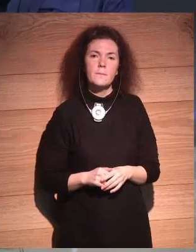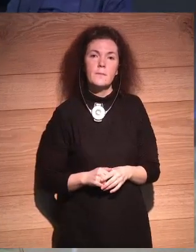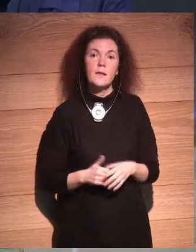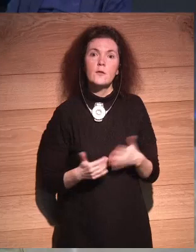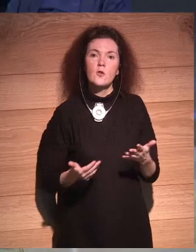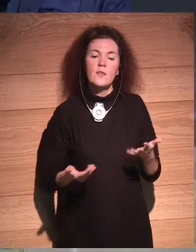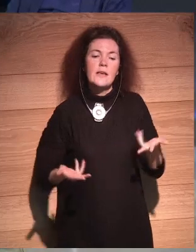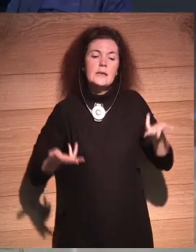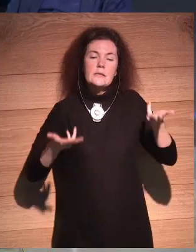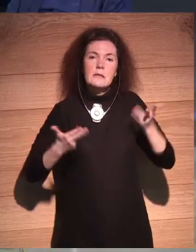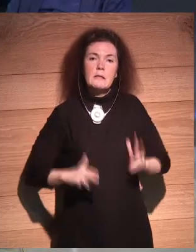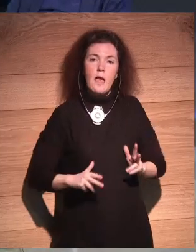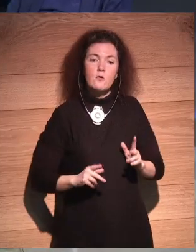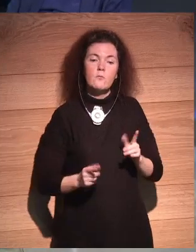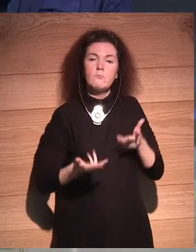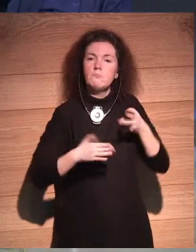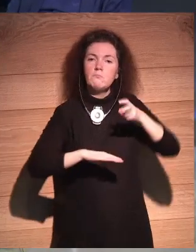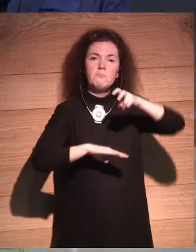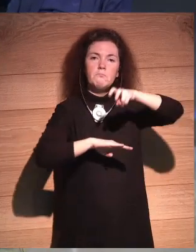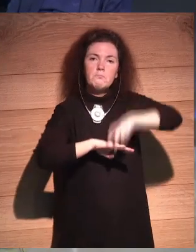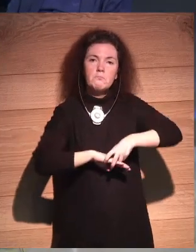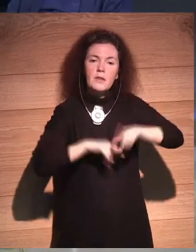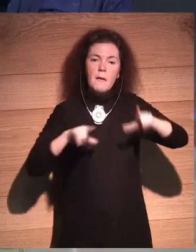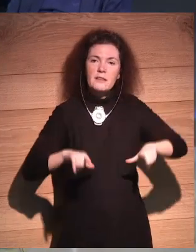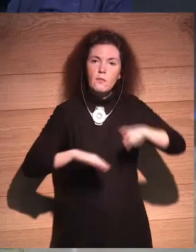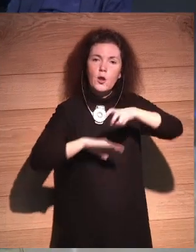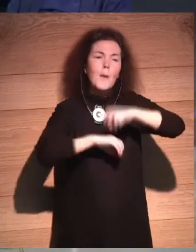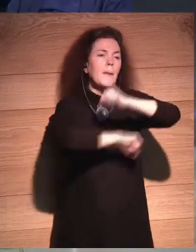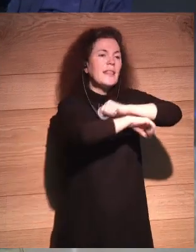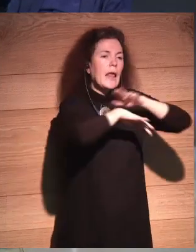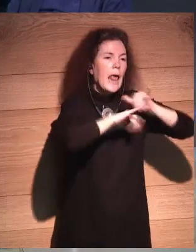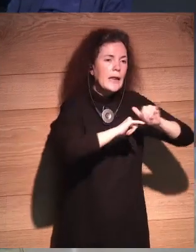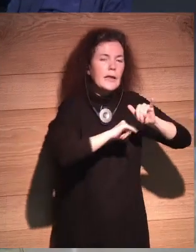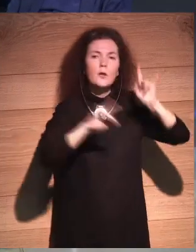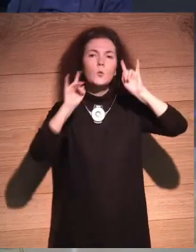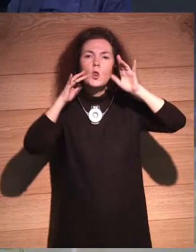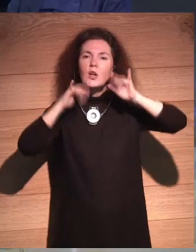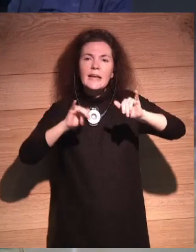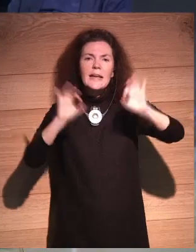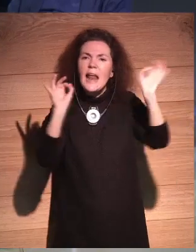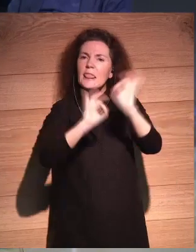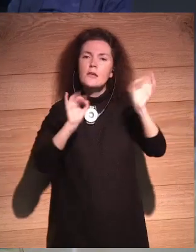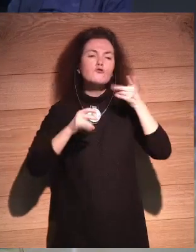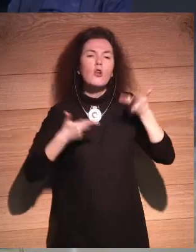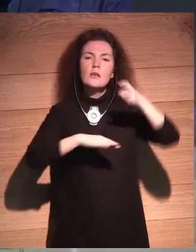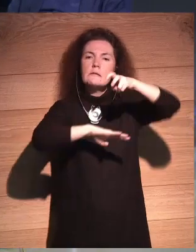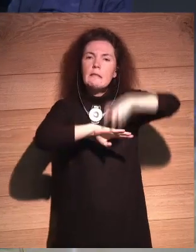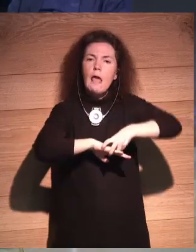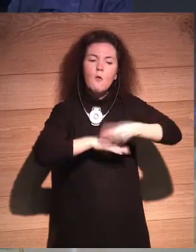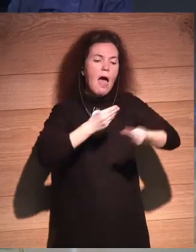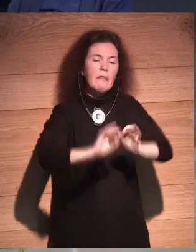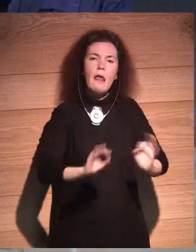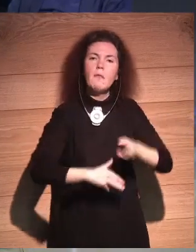y entonces estaban sentados de uno a uno en la habitación, no tenían ventanas, no había sonidos, no había nada, simplemente tenían que estar sentados sin hacer